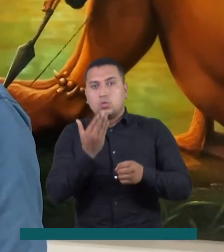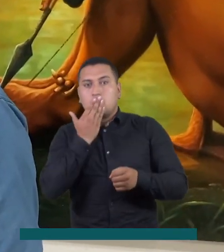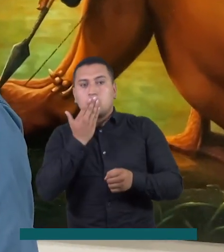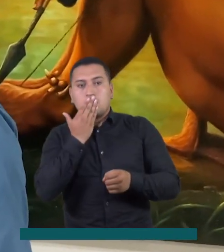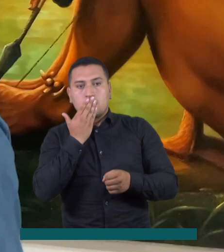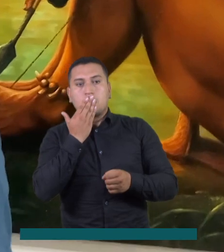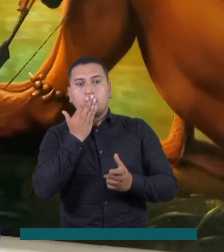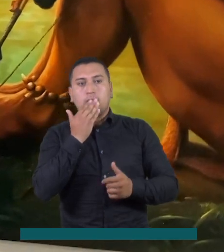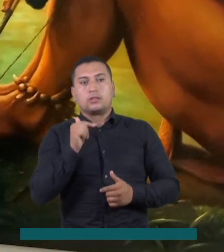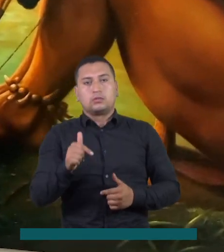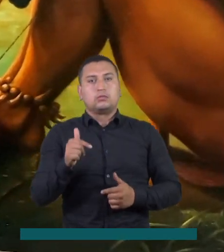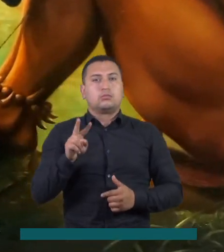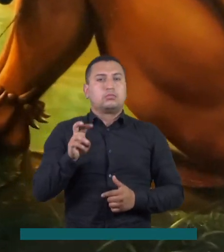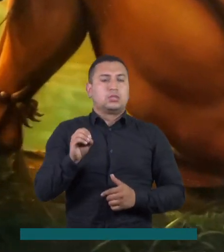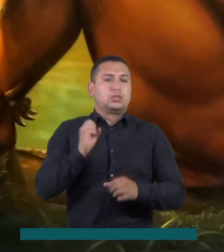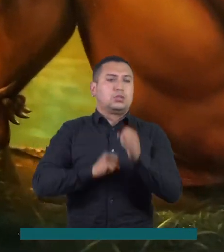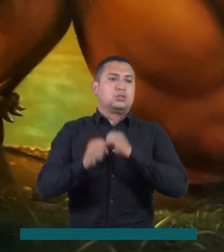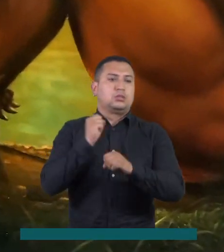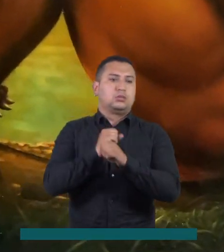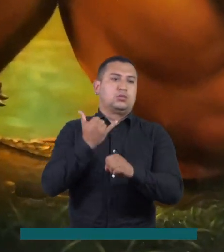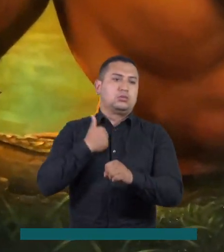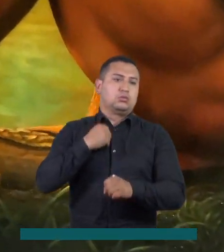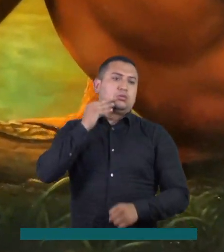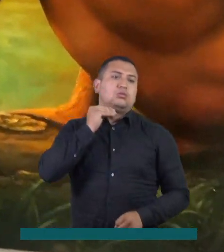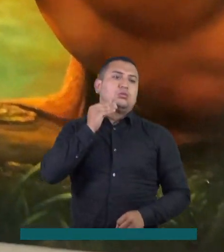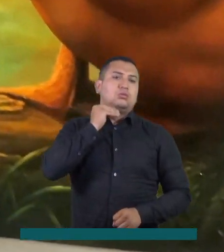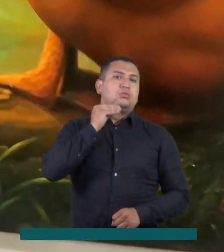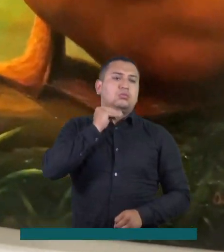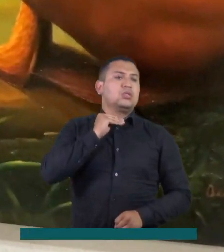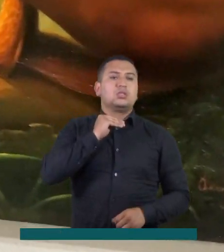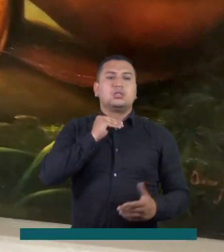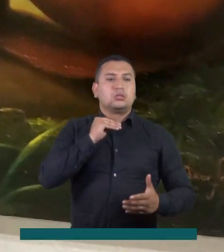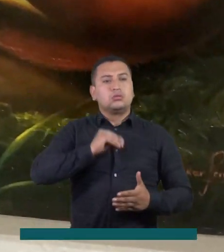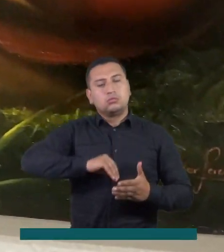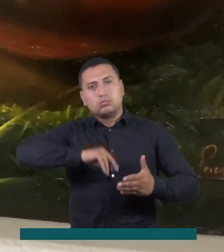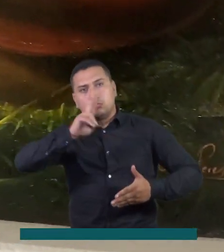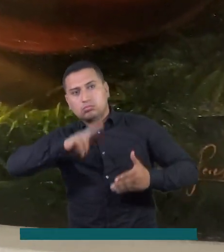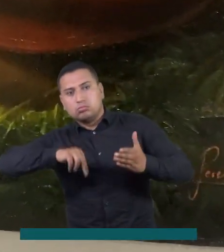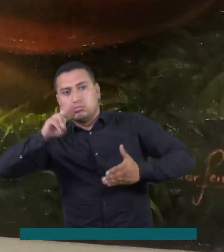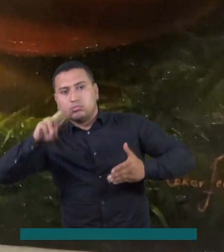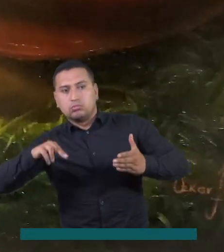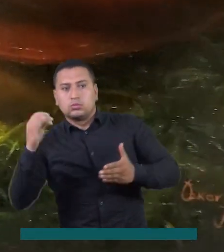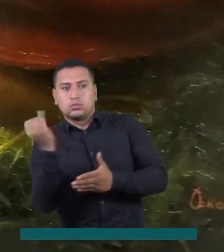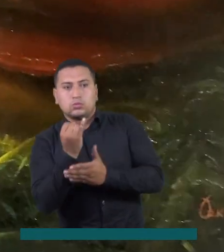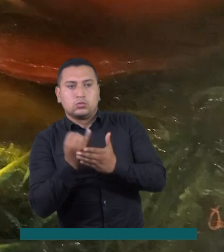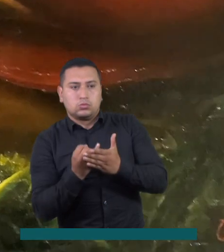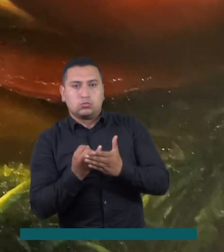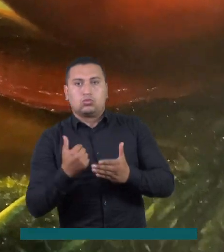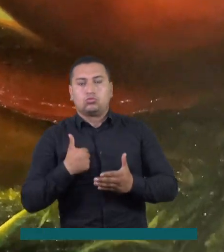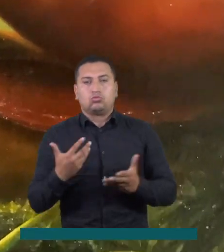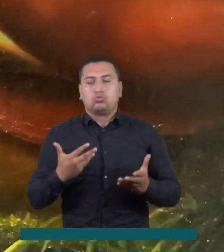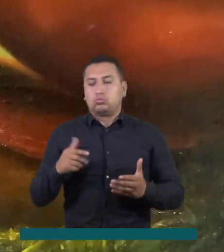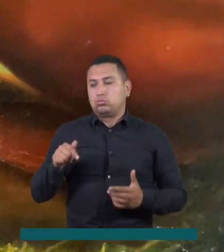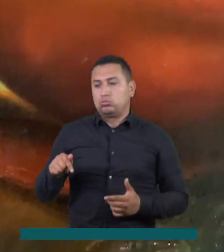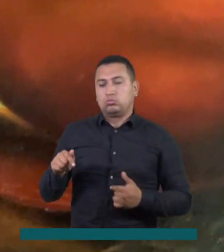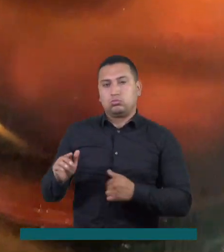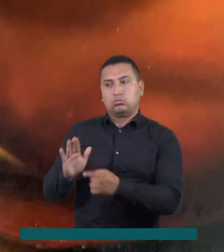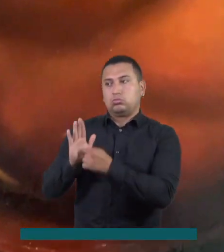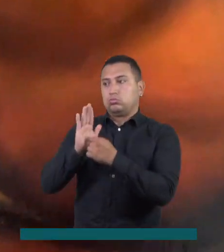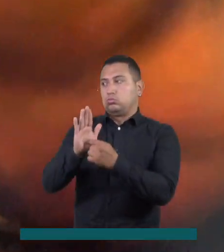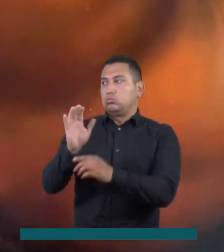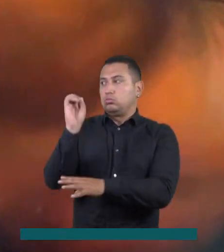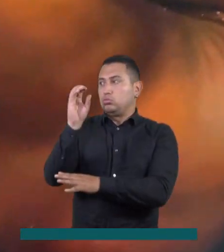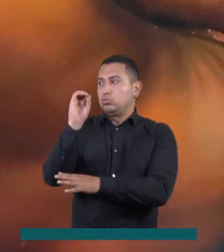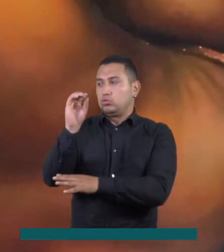trabajando ya más de 20 años en mi arte que es dibujar y pintar. Para el 26 de agosto tengo una exposición de arte